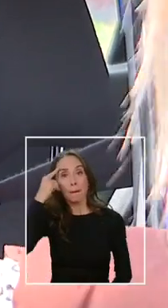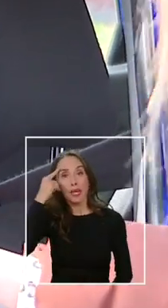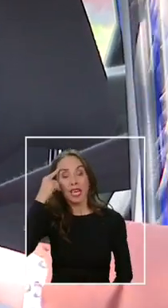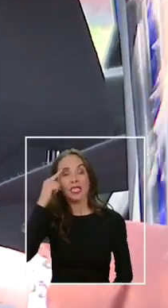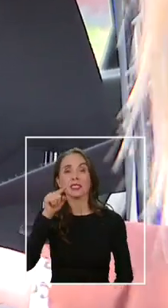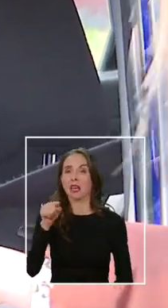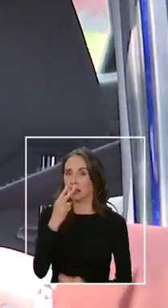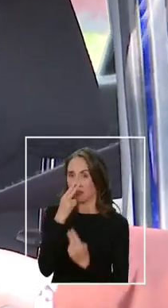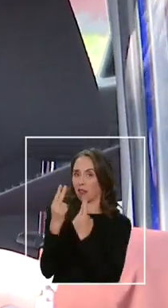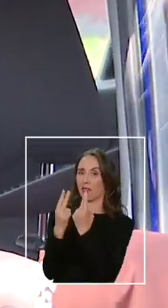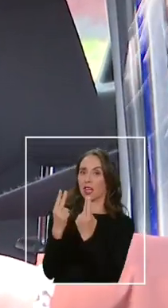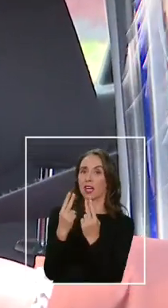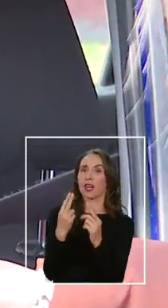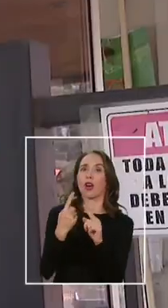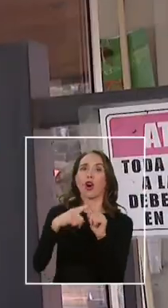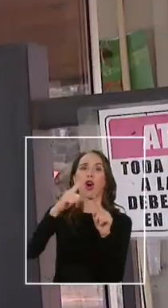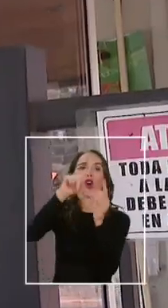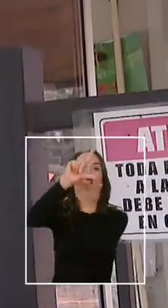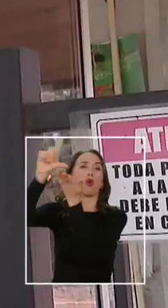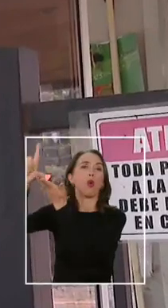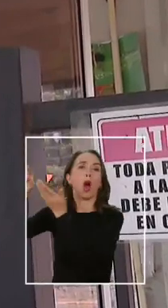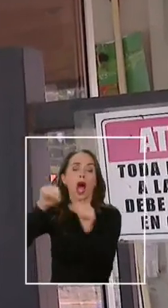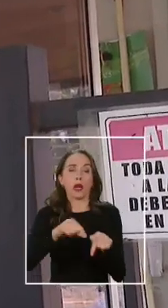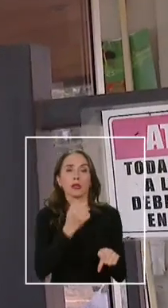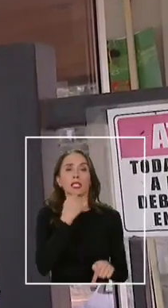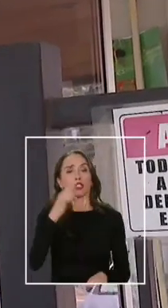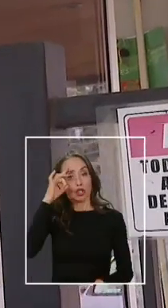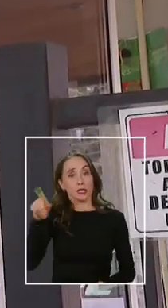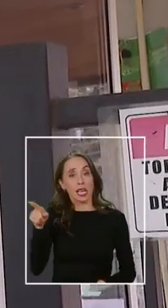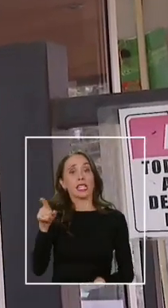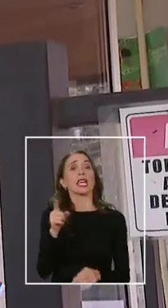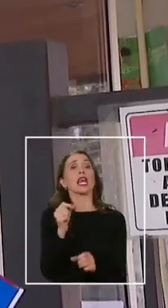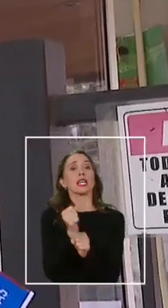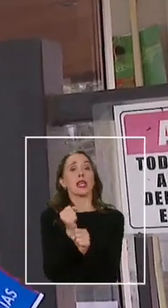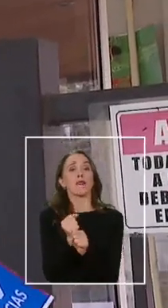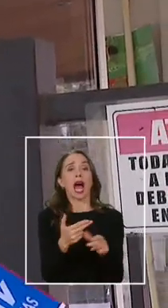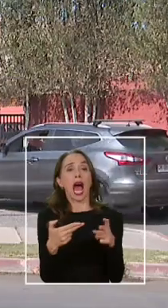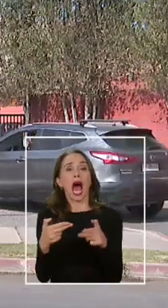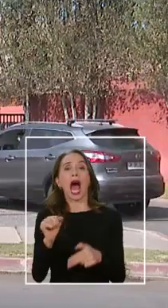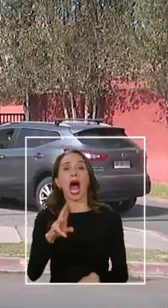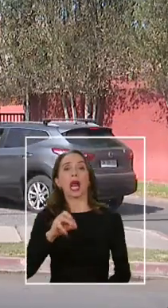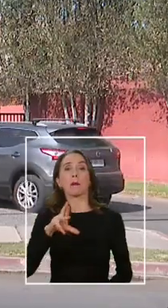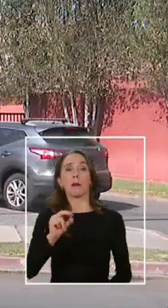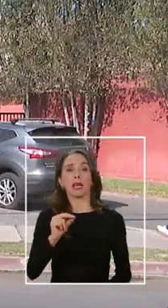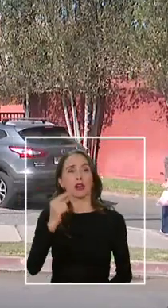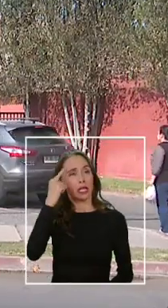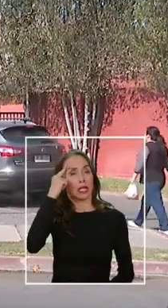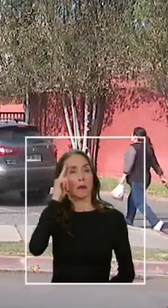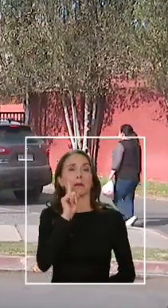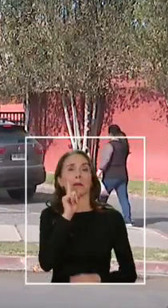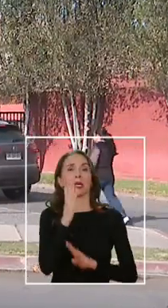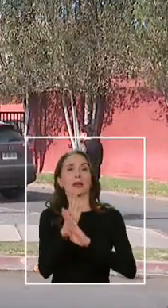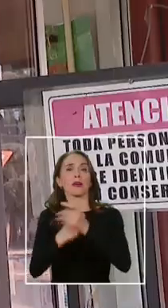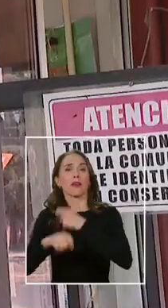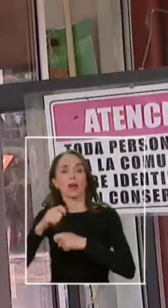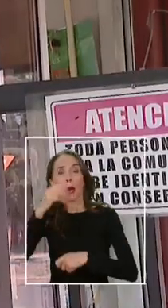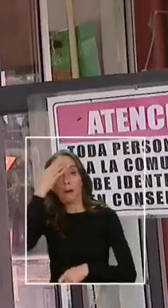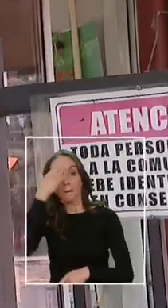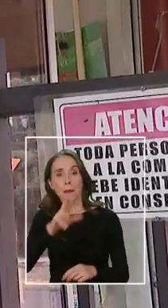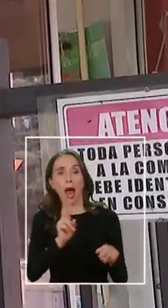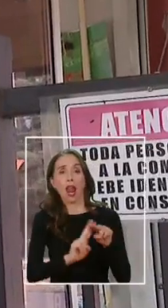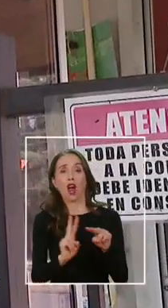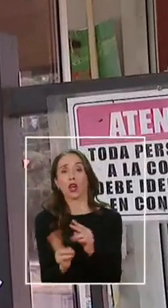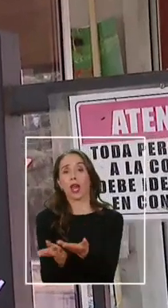pasa en otras partes. Yo sabía que era armero, pero ¿quién va a pensar que iba a hacer eso? Las malas